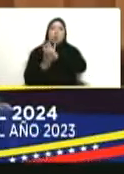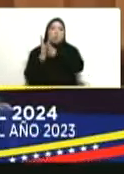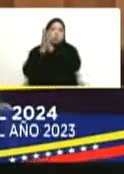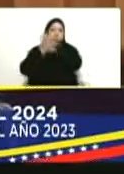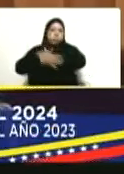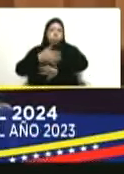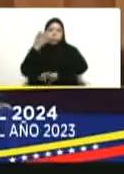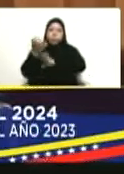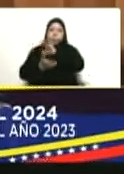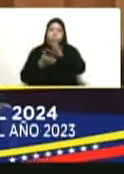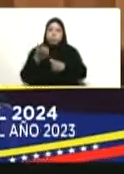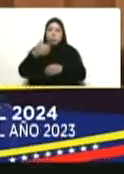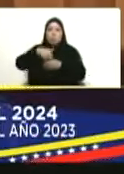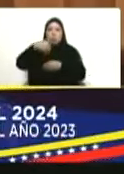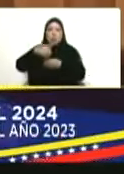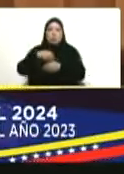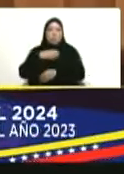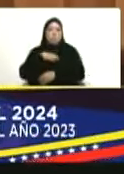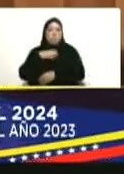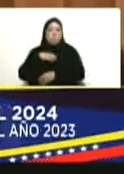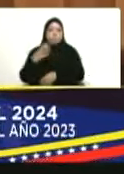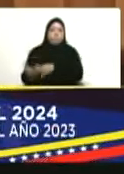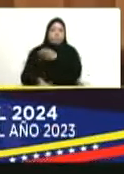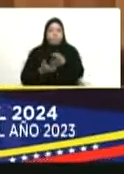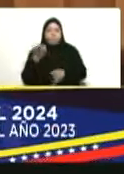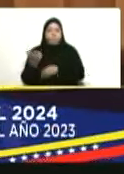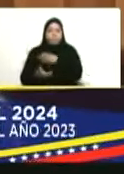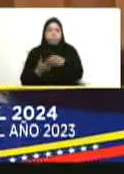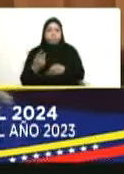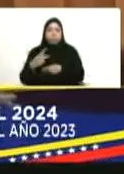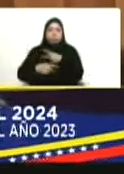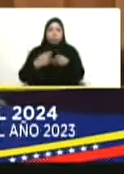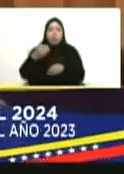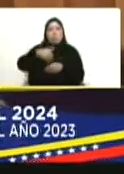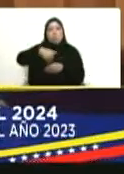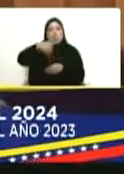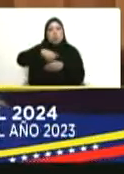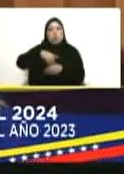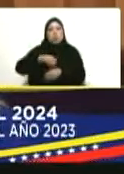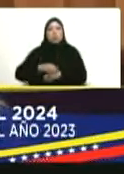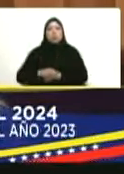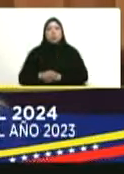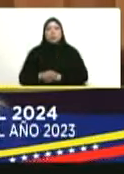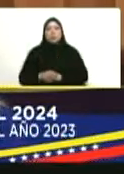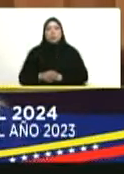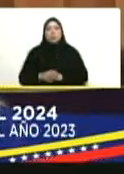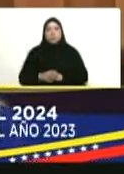todas las máquinas electorales del país para impedir que fuéramos a elecciones.